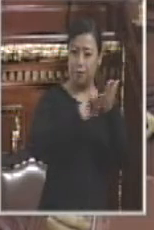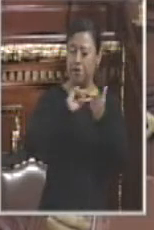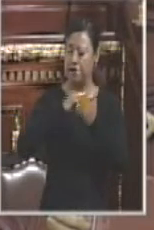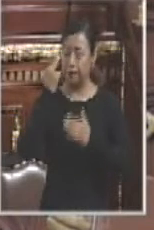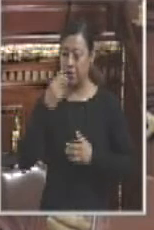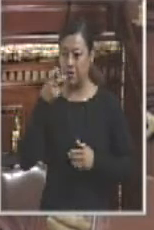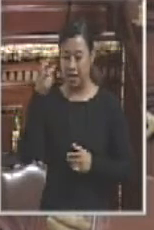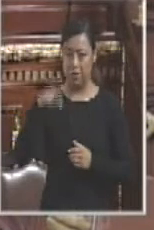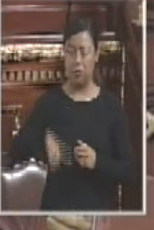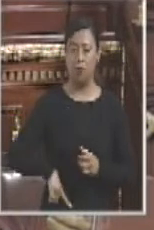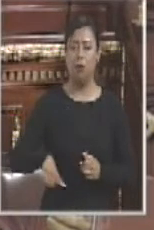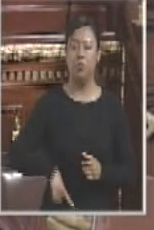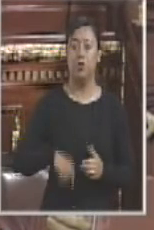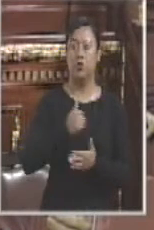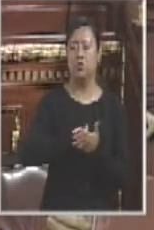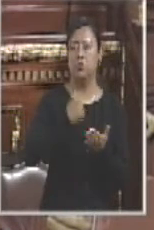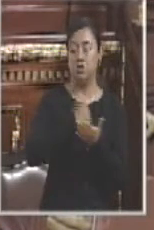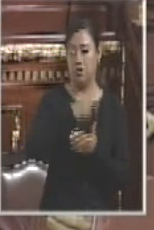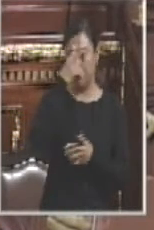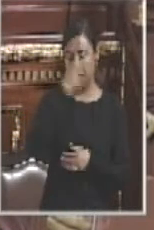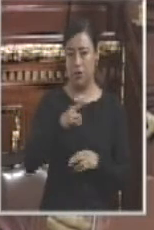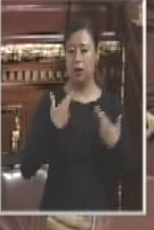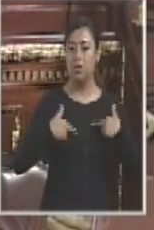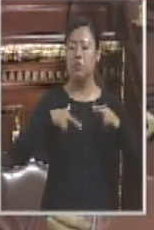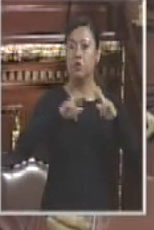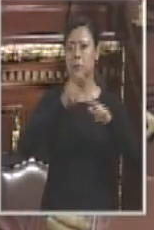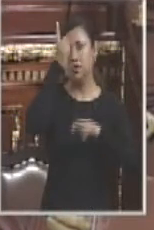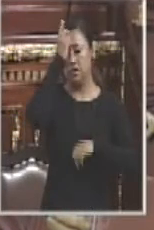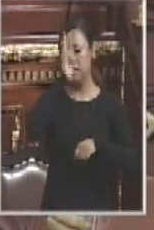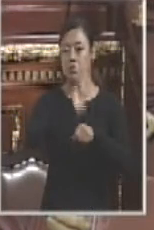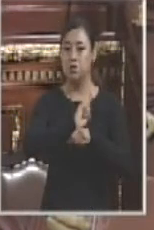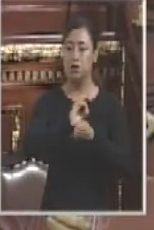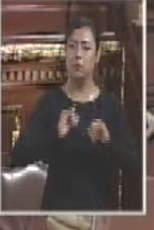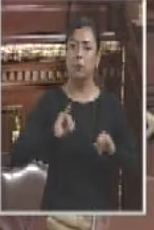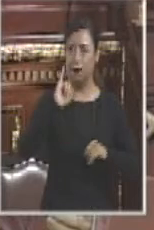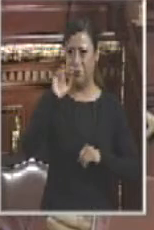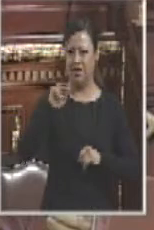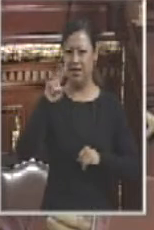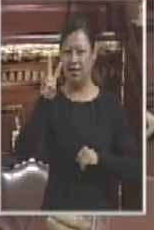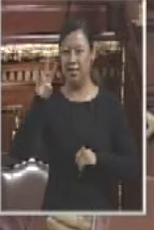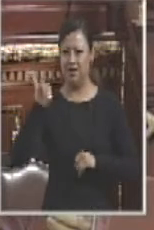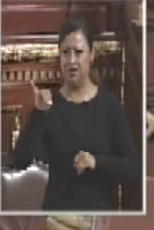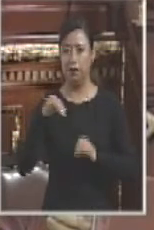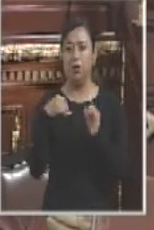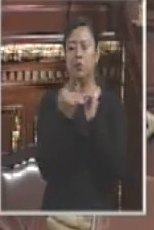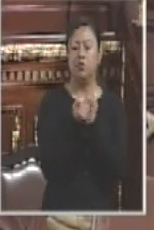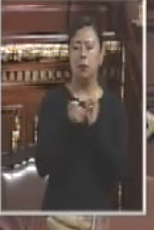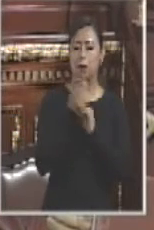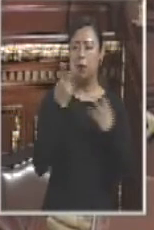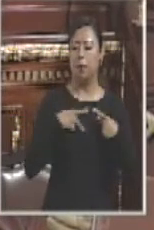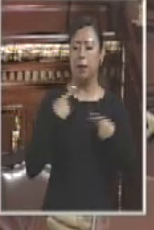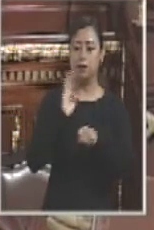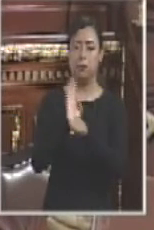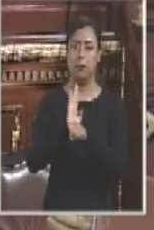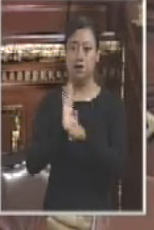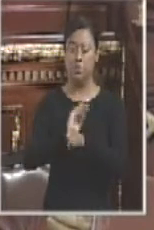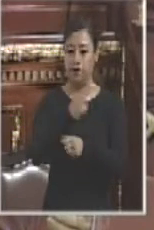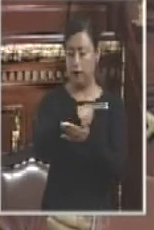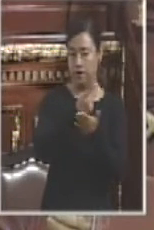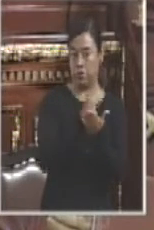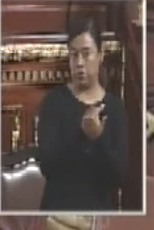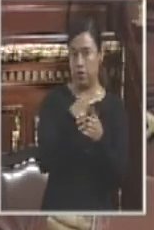de la Ciudad de México, representado por el director del Instituto de Vivienda, y las personas beneficiarias del programa de